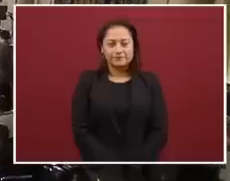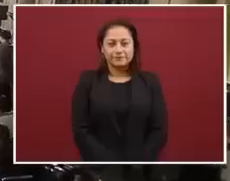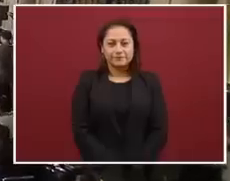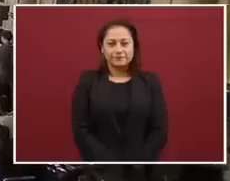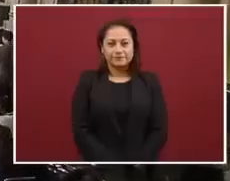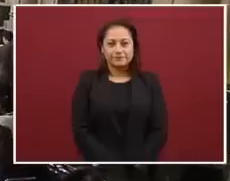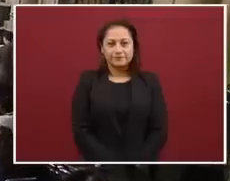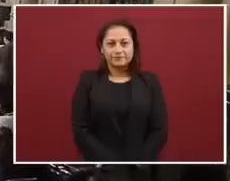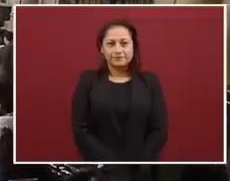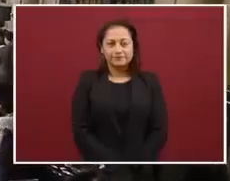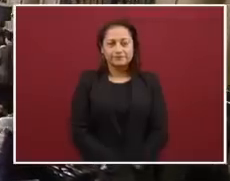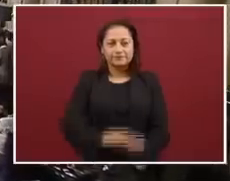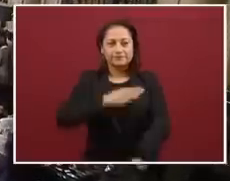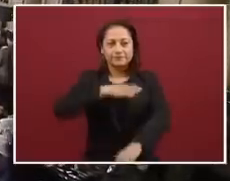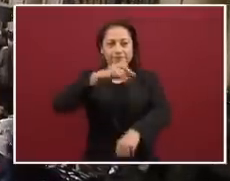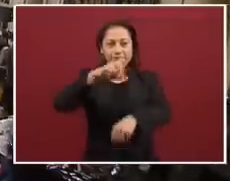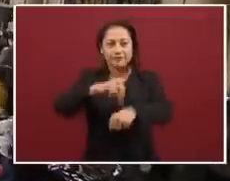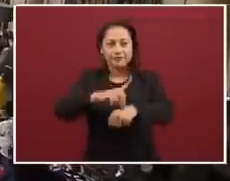días.